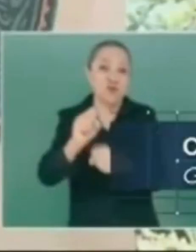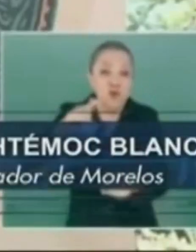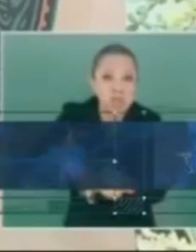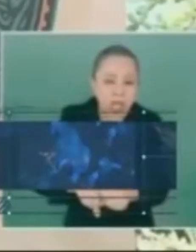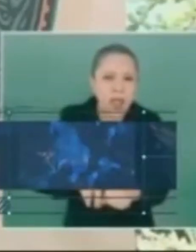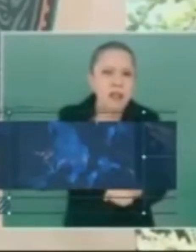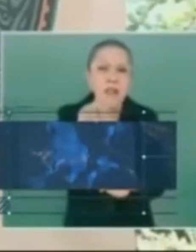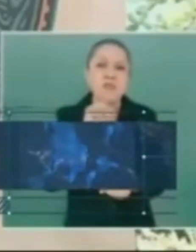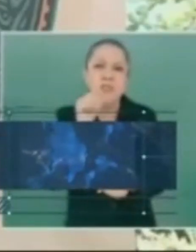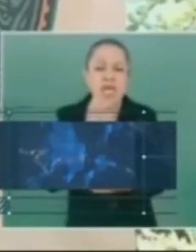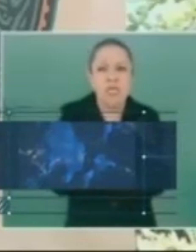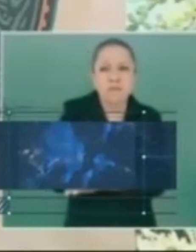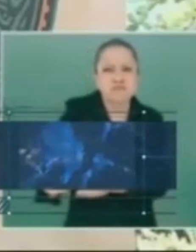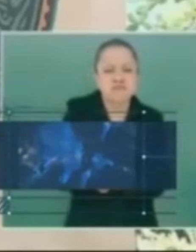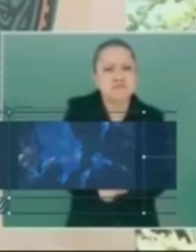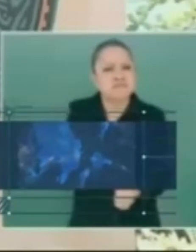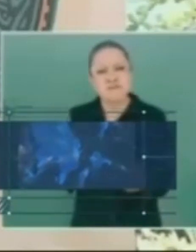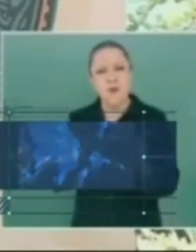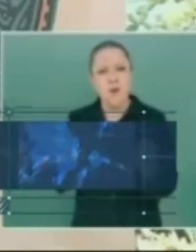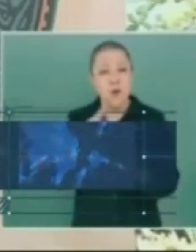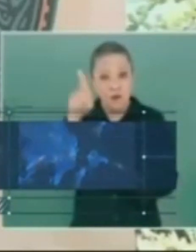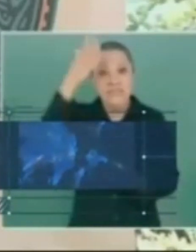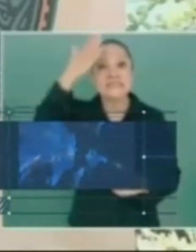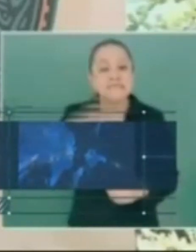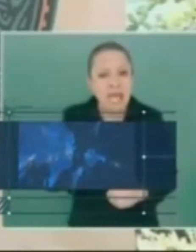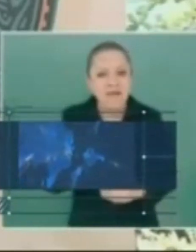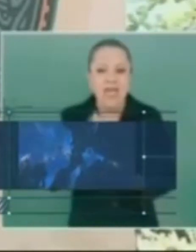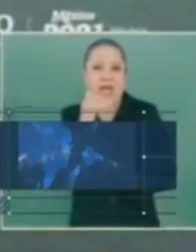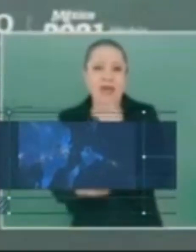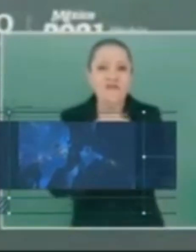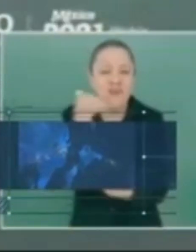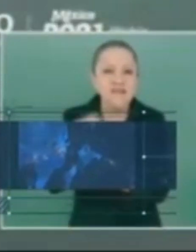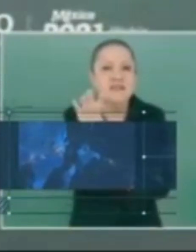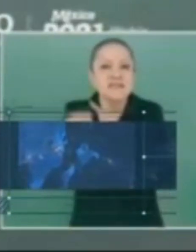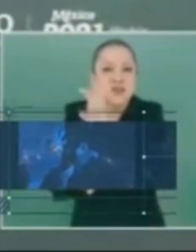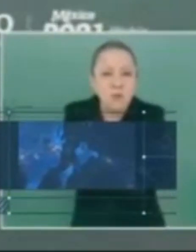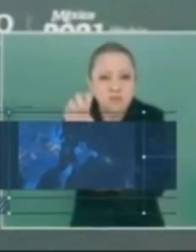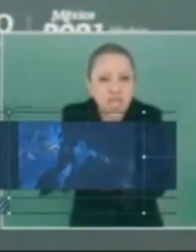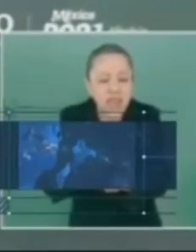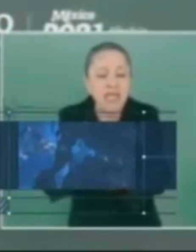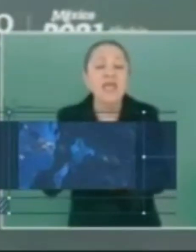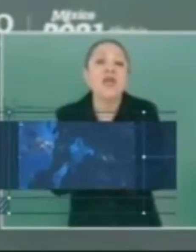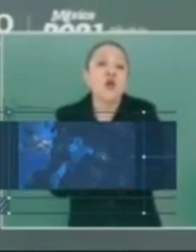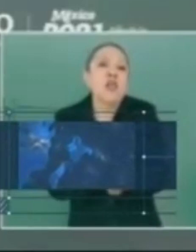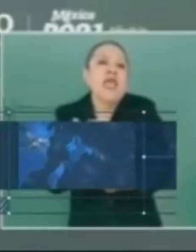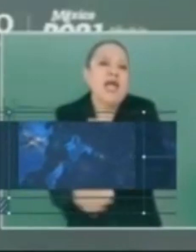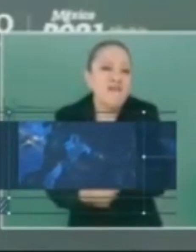Él sabía que el avance se obtiene a través del rezago y la marginación de la población en una